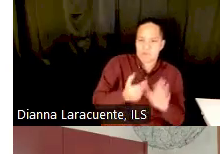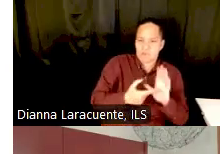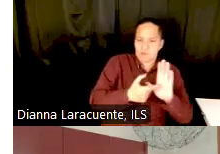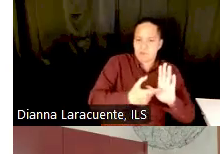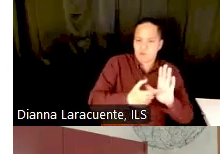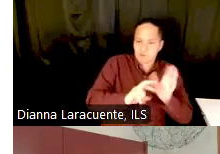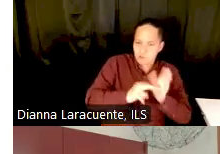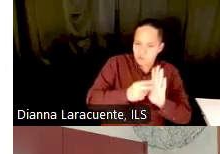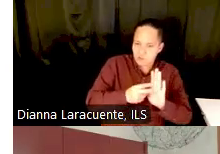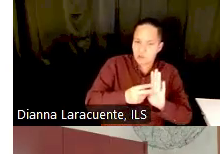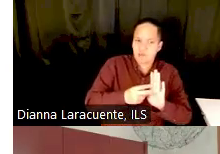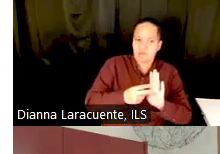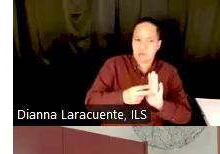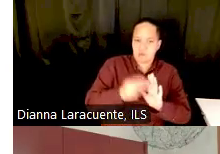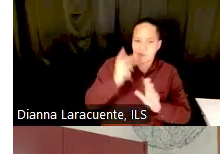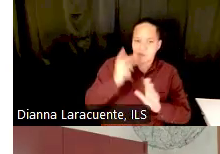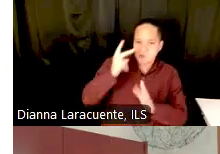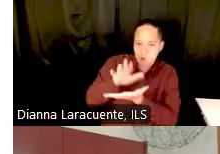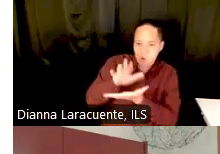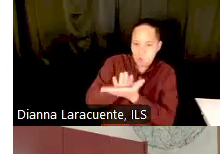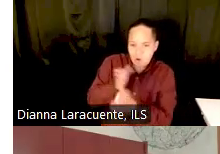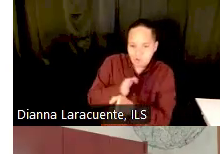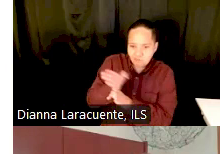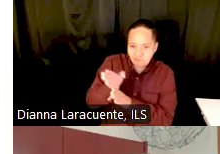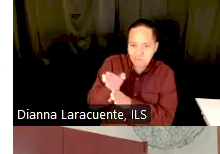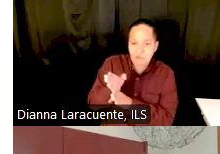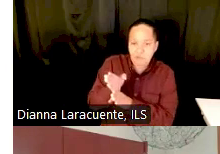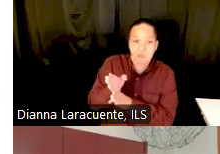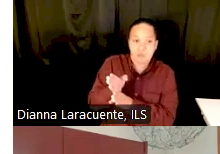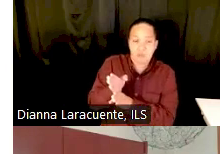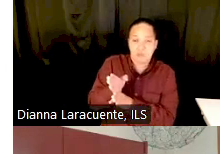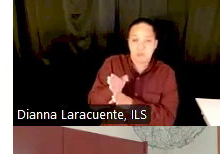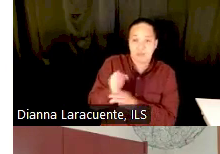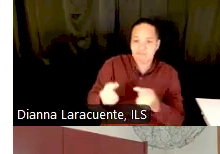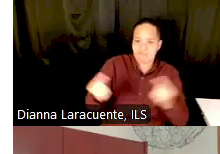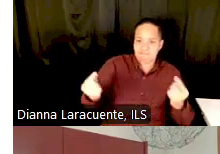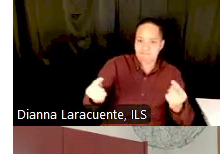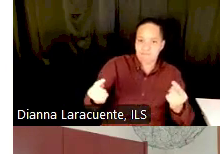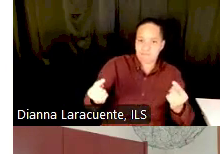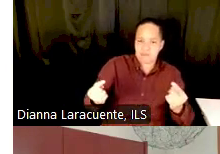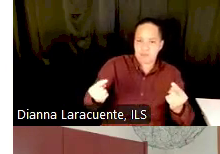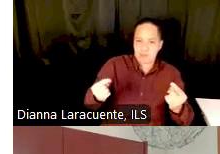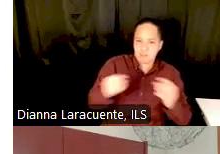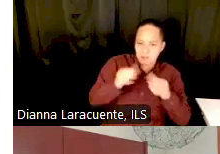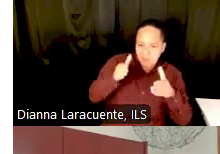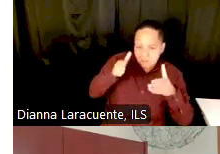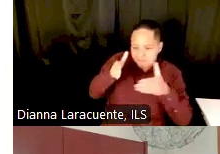indicativas necesariamente de lo que vamos a ver en una escuela especializada, sino al contrario, es más, o sea, se concentra aún